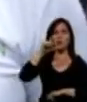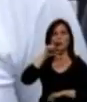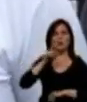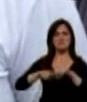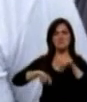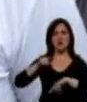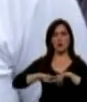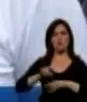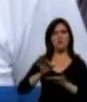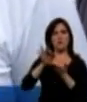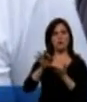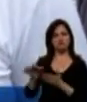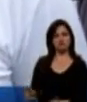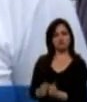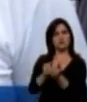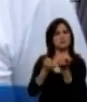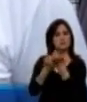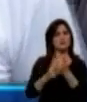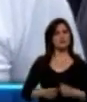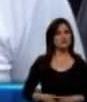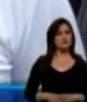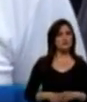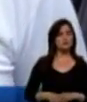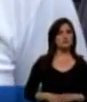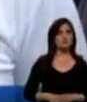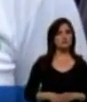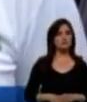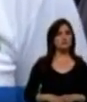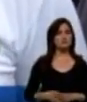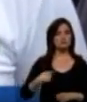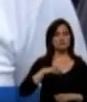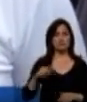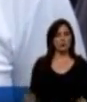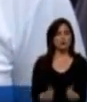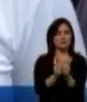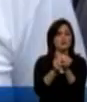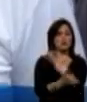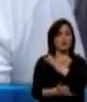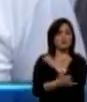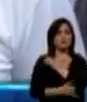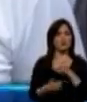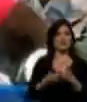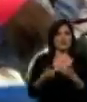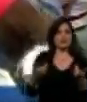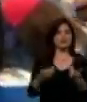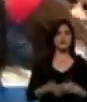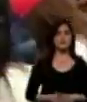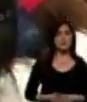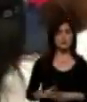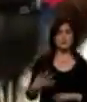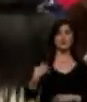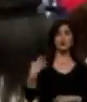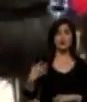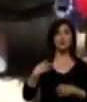Eso va enriqueciendo a la democracia, de eso se trata. O sea, la función nuestra es tratar de unir al país. O sea, quedó muy dividido, muy dividido. Esta protesta